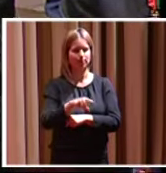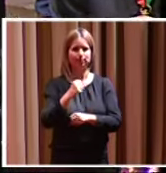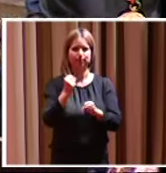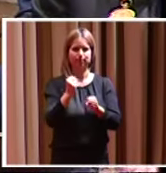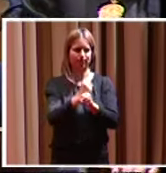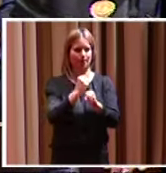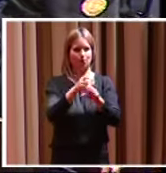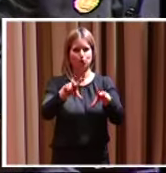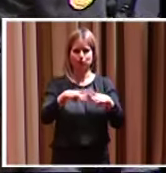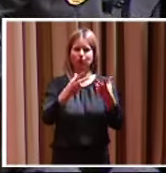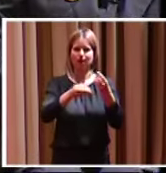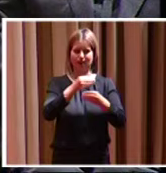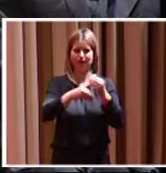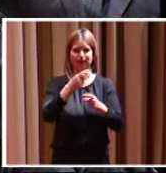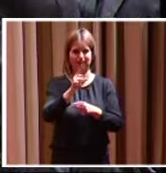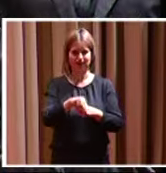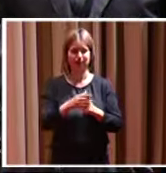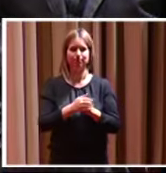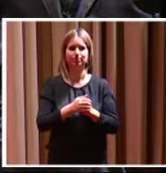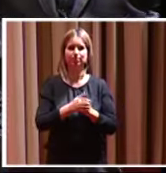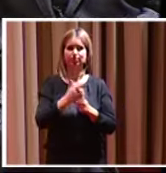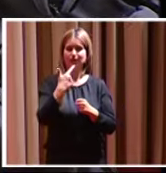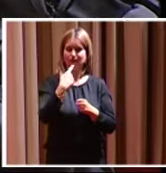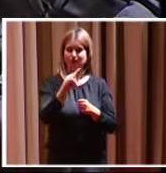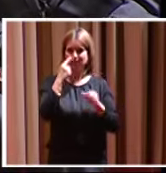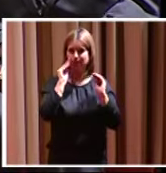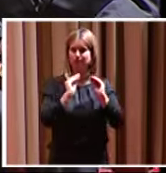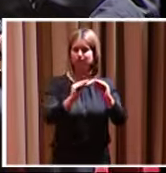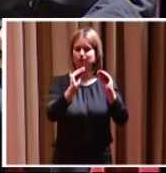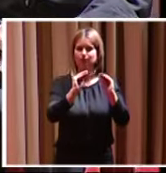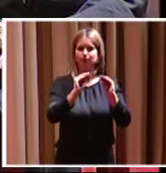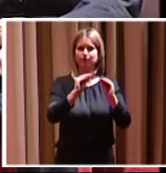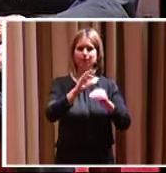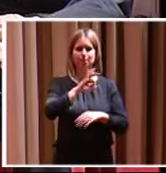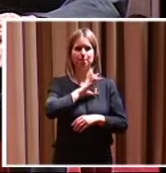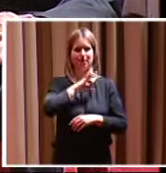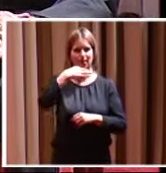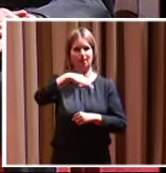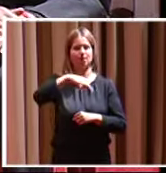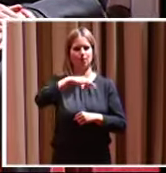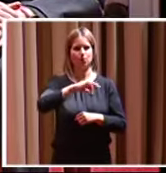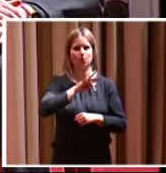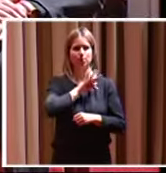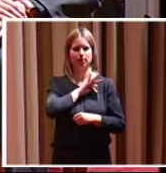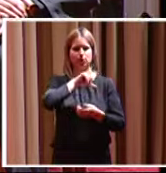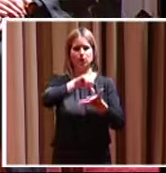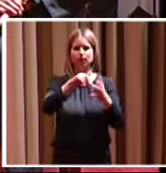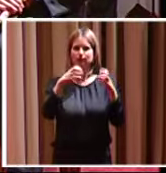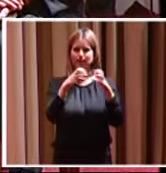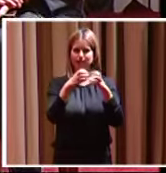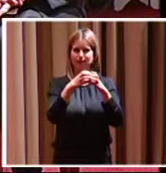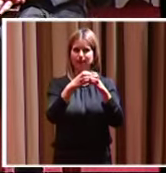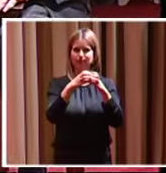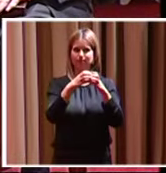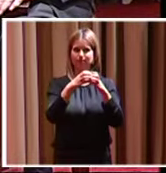labor social. Destacar esa medalla de oro al mérito de la ciudad de Granada a